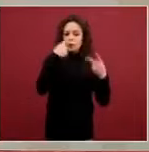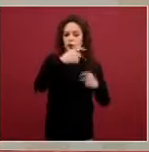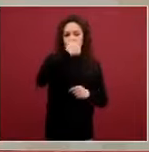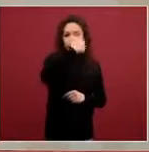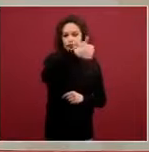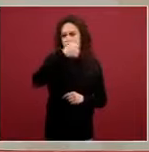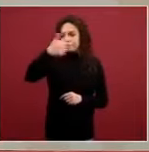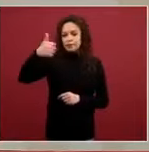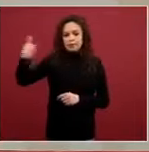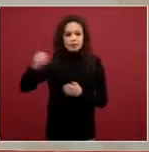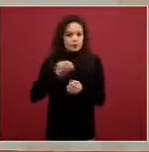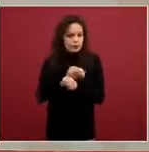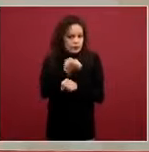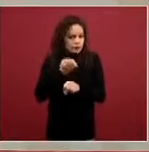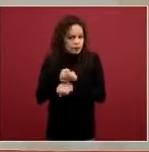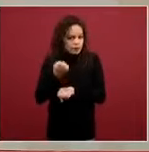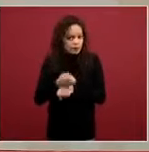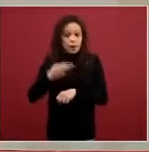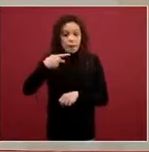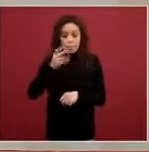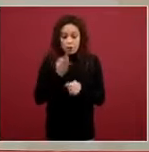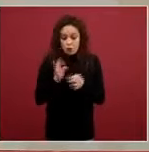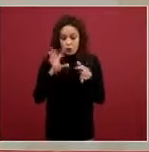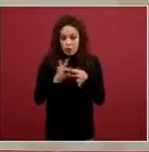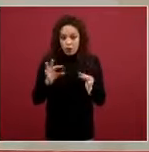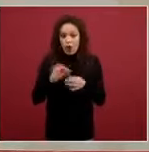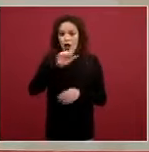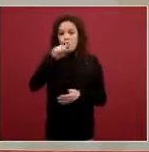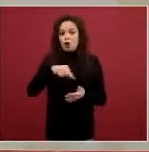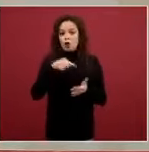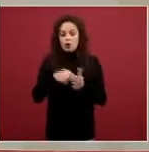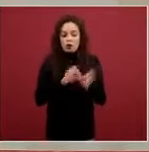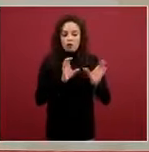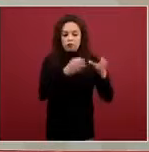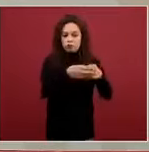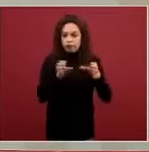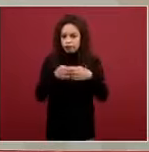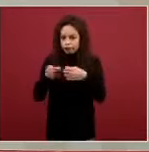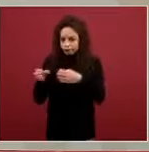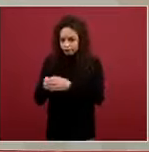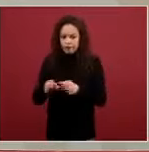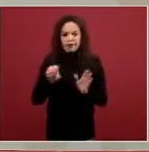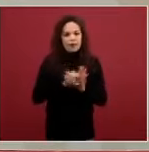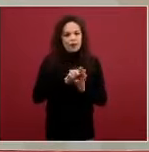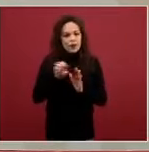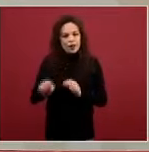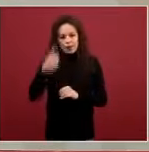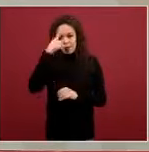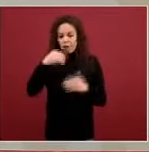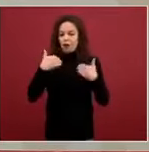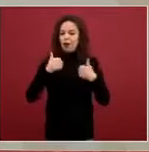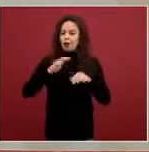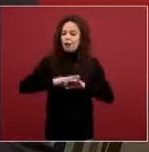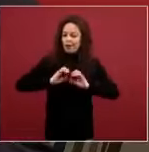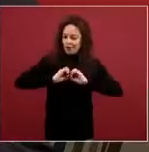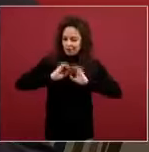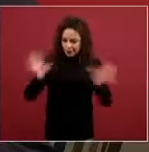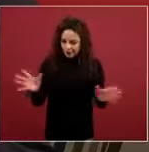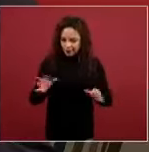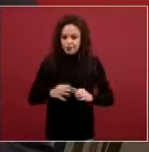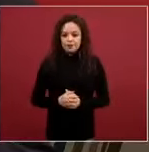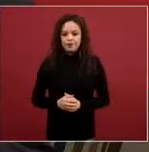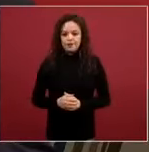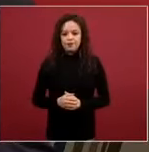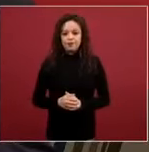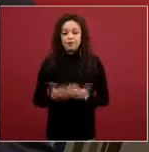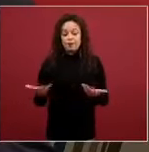estamos hablando de regiones que son multiestado. El ejemplo más claro, la región